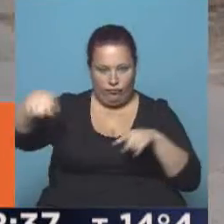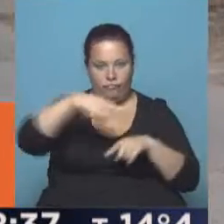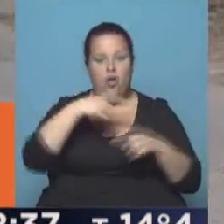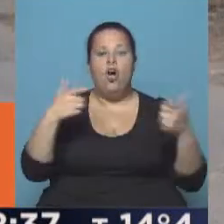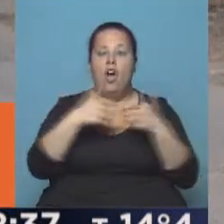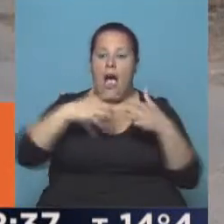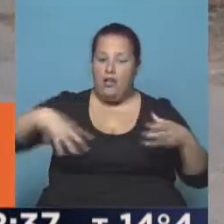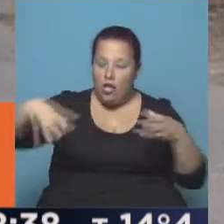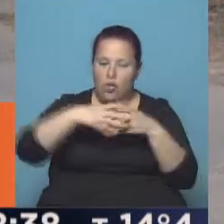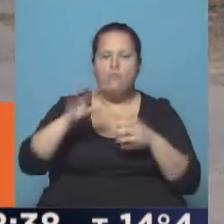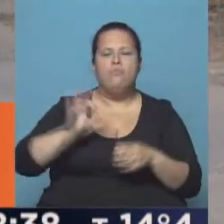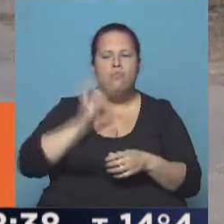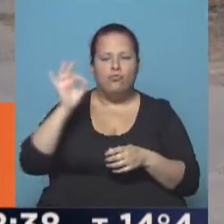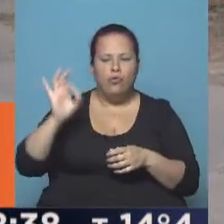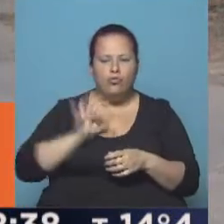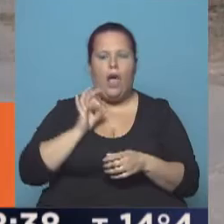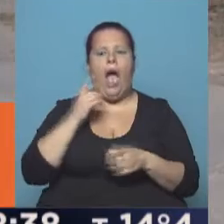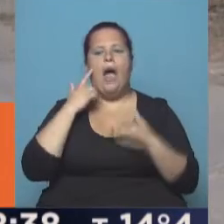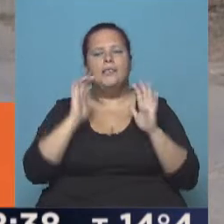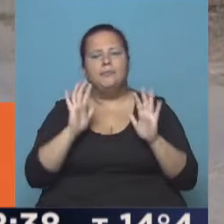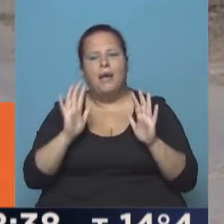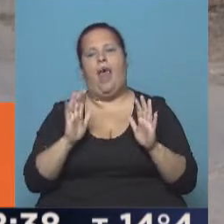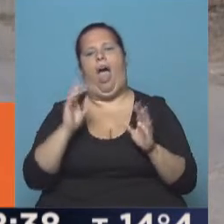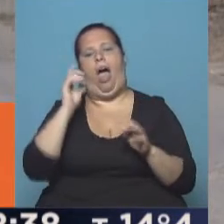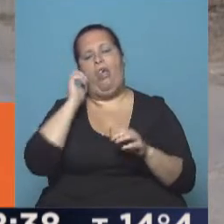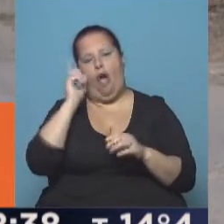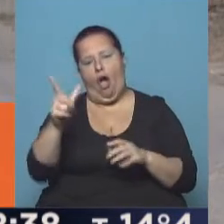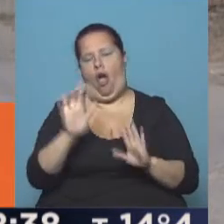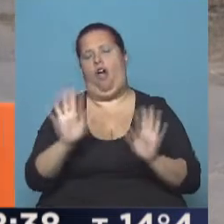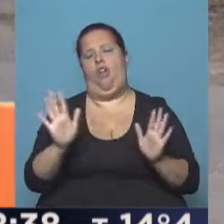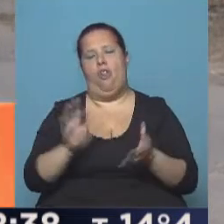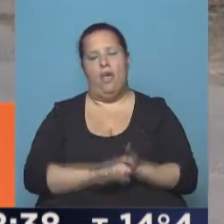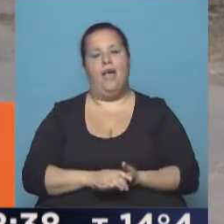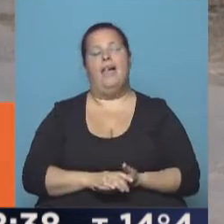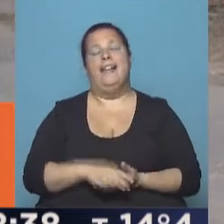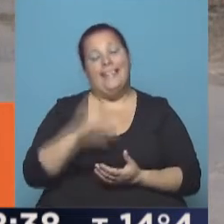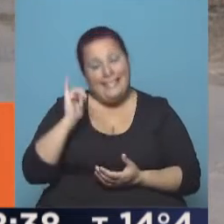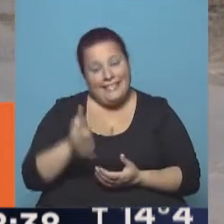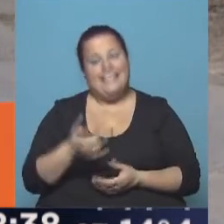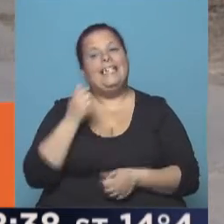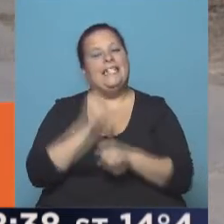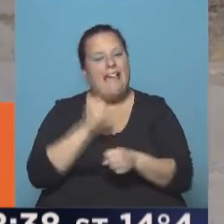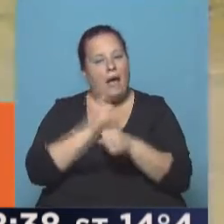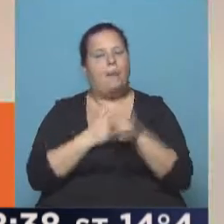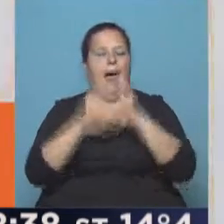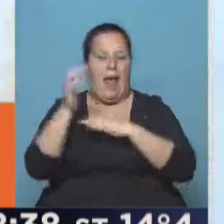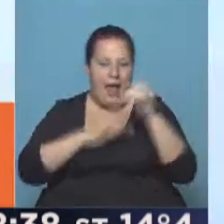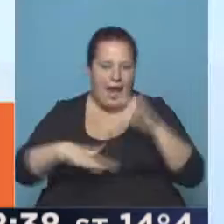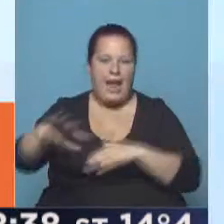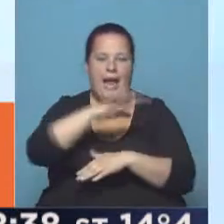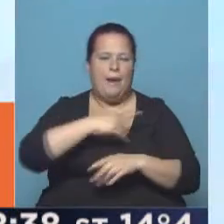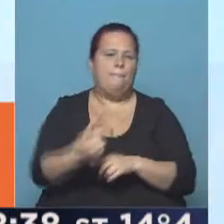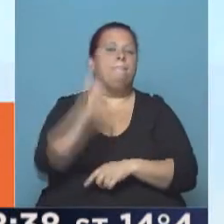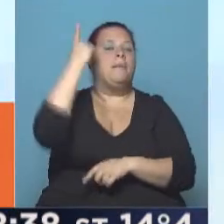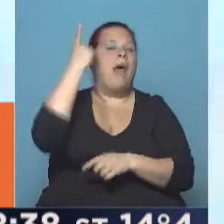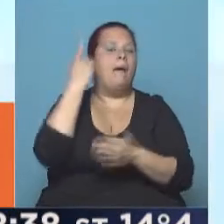hace muchos años que está esperando que esto llegue. Si bien tiene un trabajo de urbanización, es pionera en